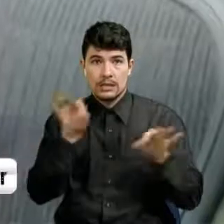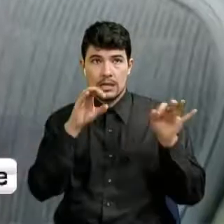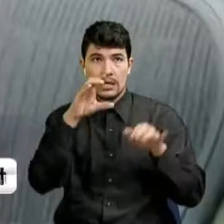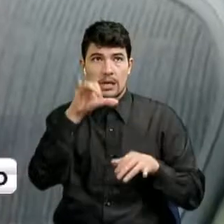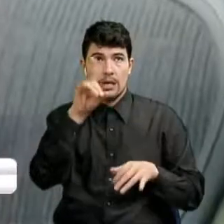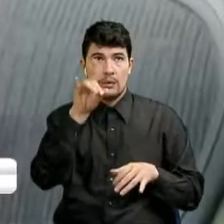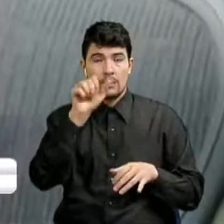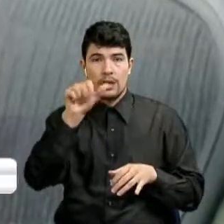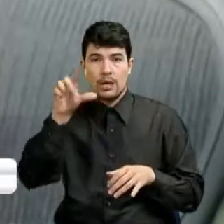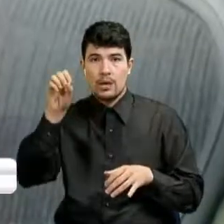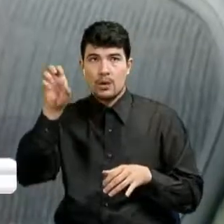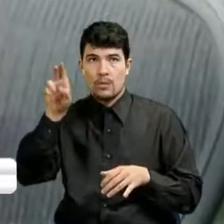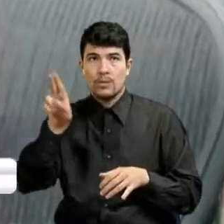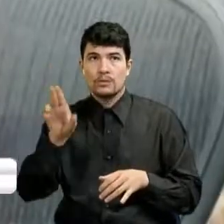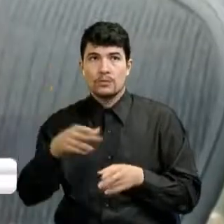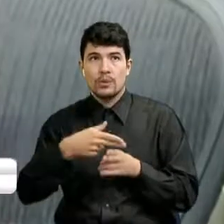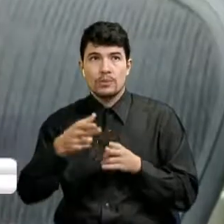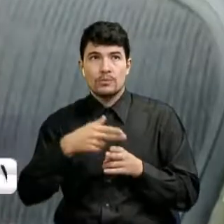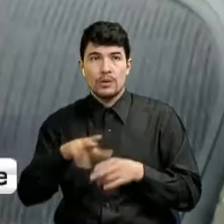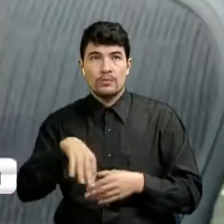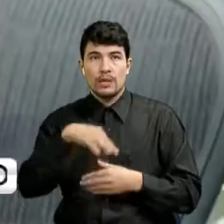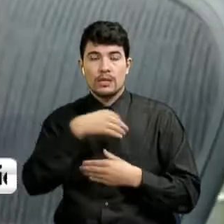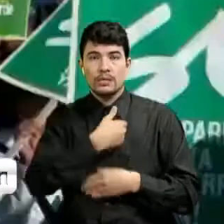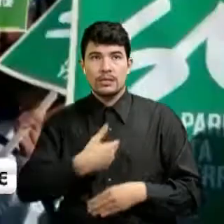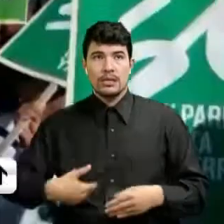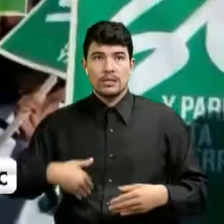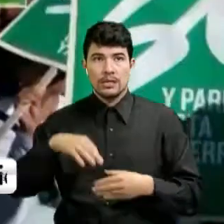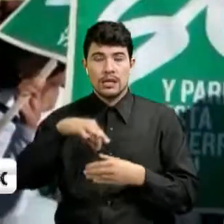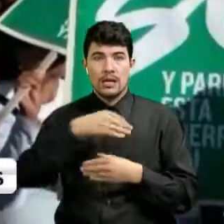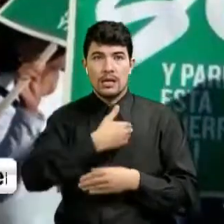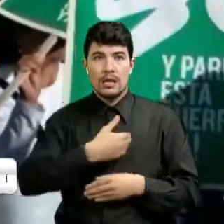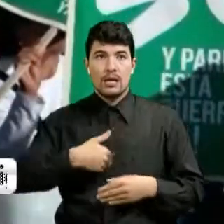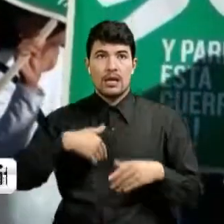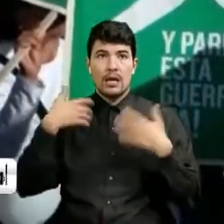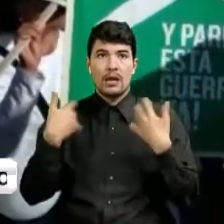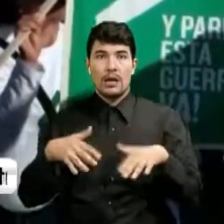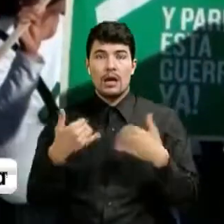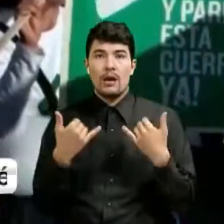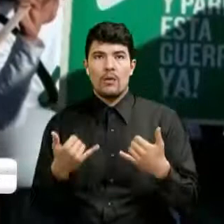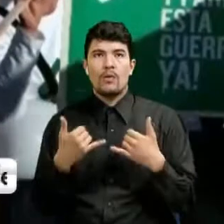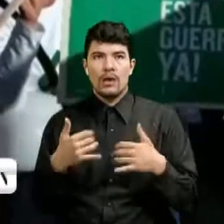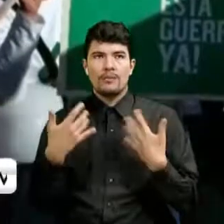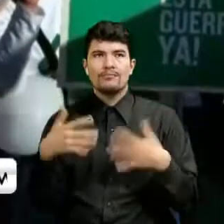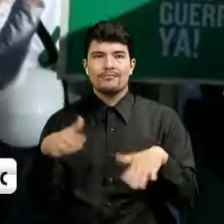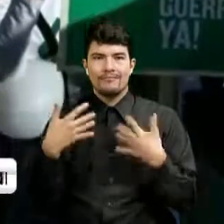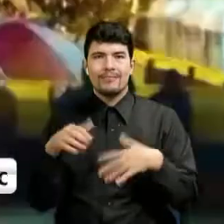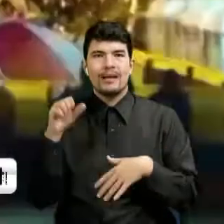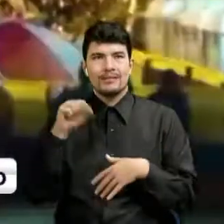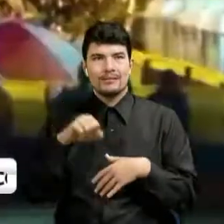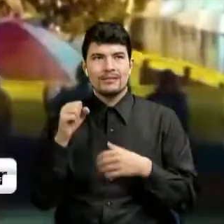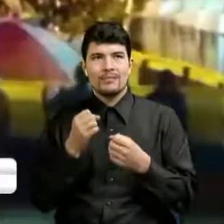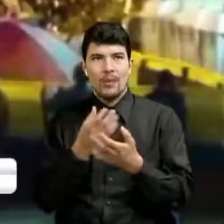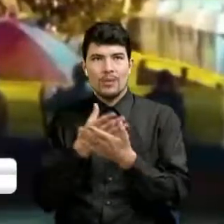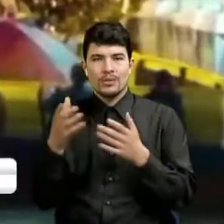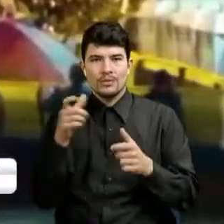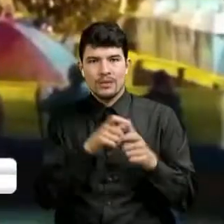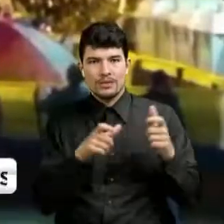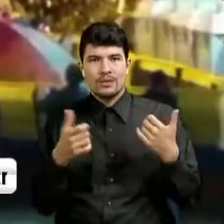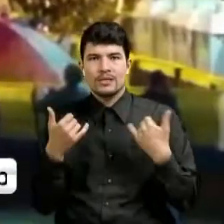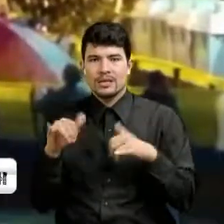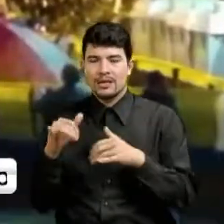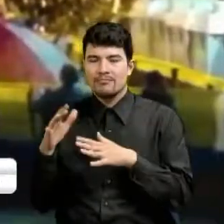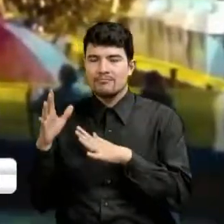lópez por el partido verde como candidata a la presidencia de la república aceleró la puesta en escena de una coalición que ya se venía gestando